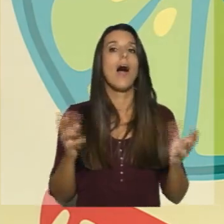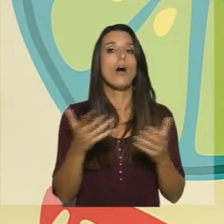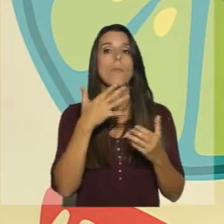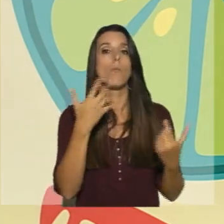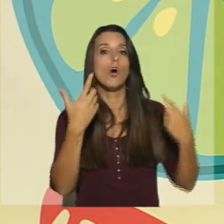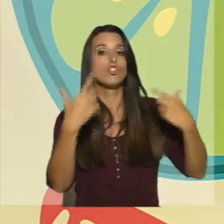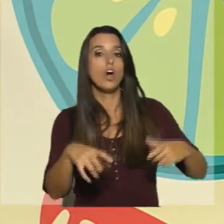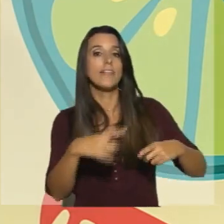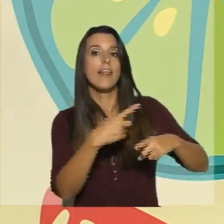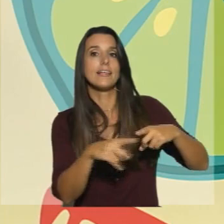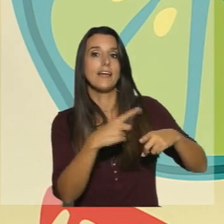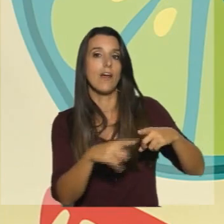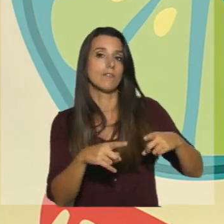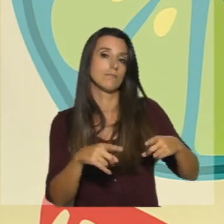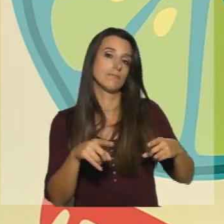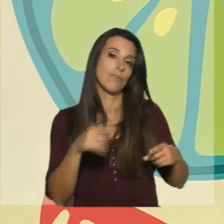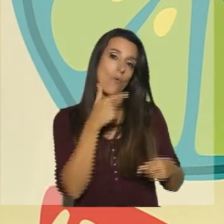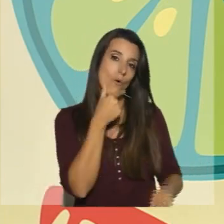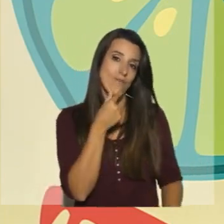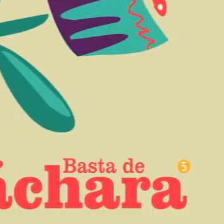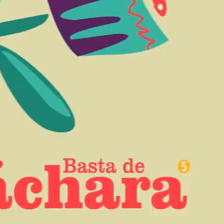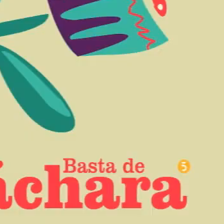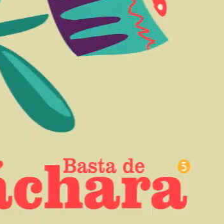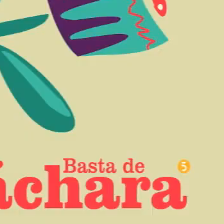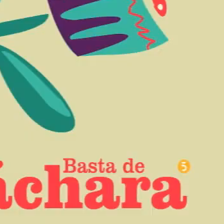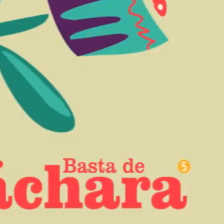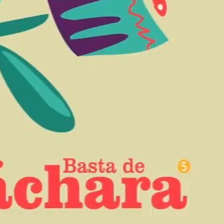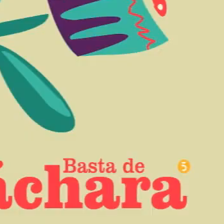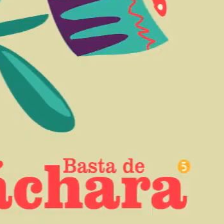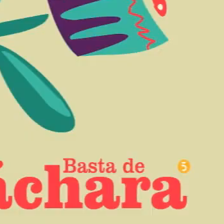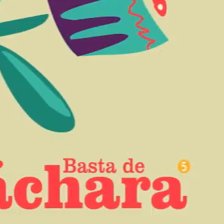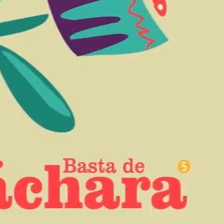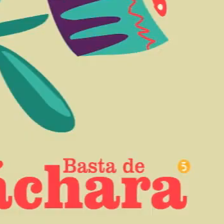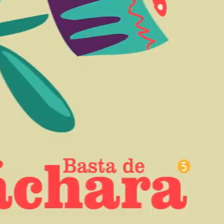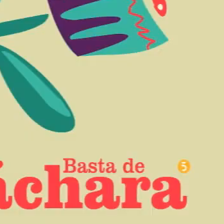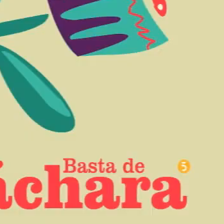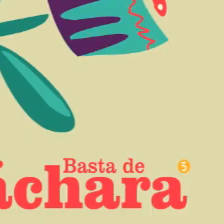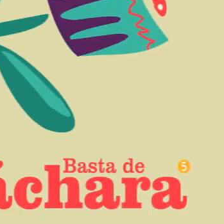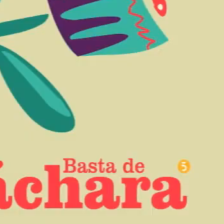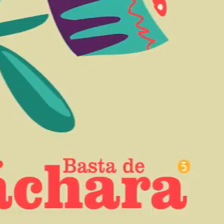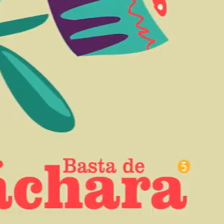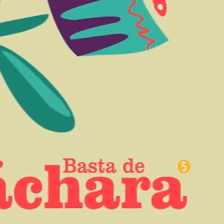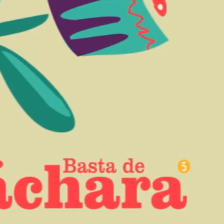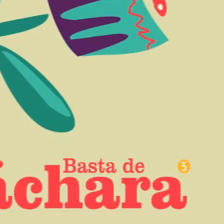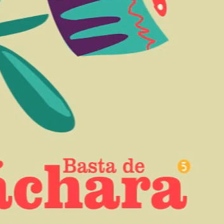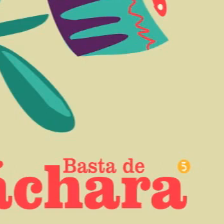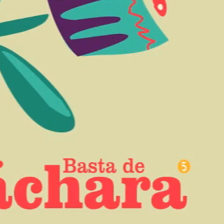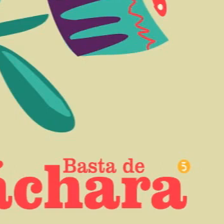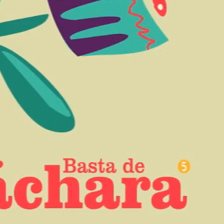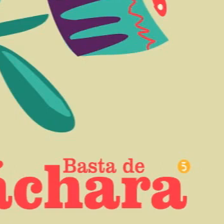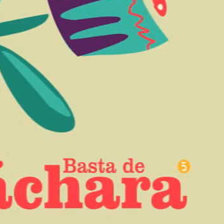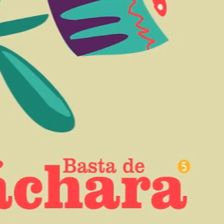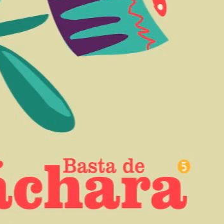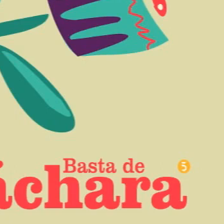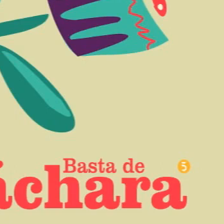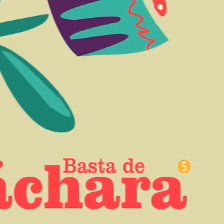cake. La carrot cake del jueves pasado total. Que hiciste, Paula, que fue un éxito. Miren lo que es esta carrot. No Muy es la bien.